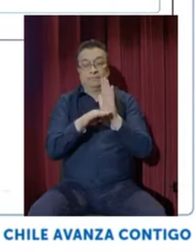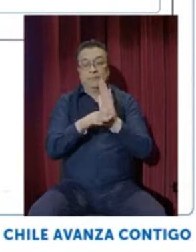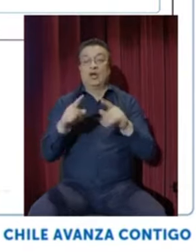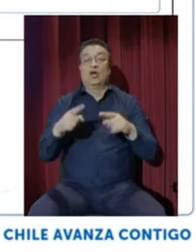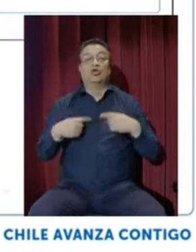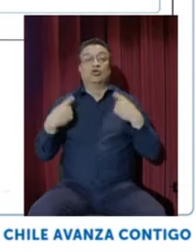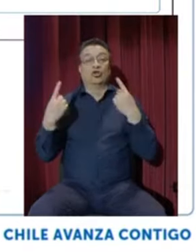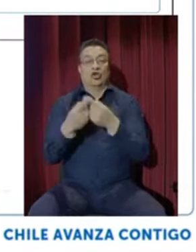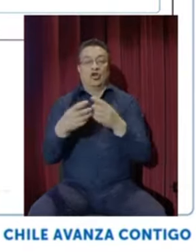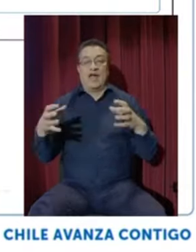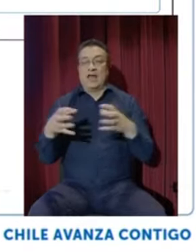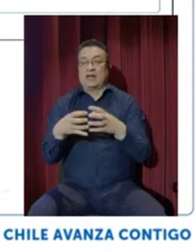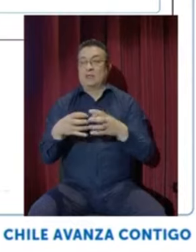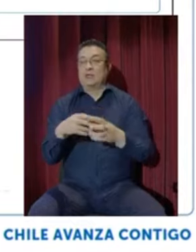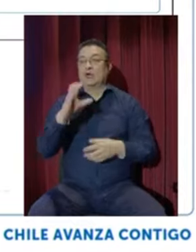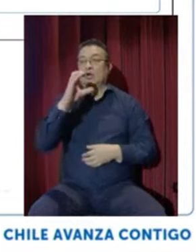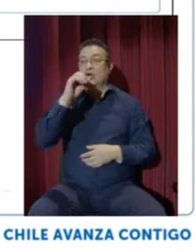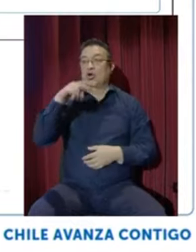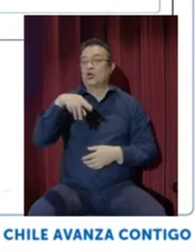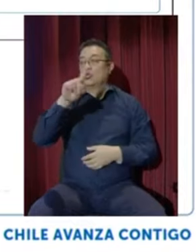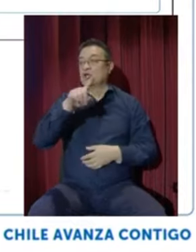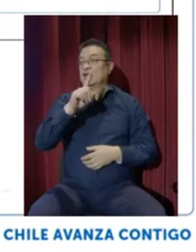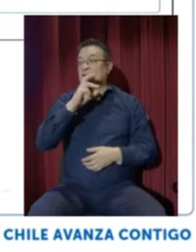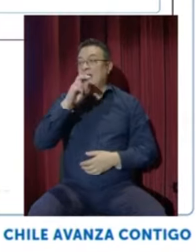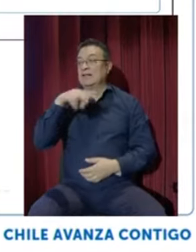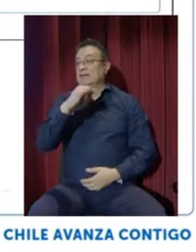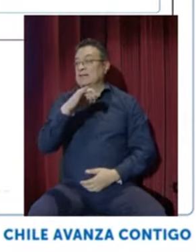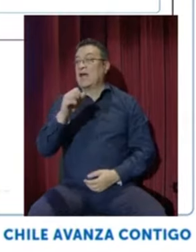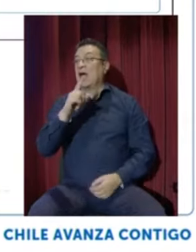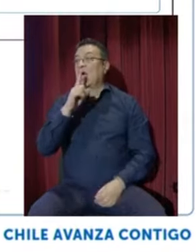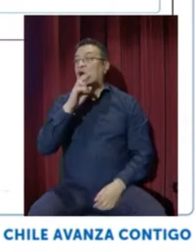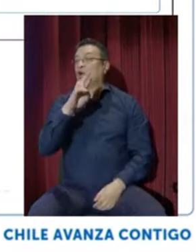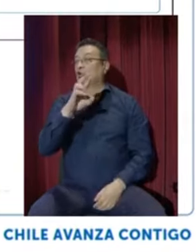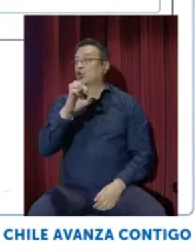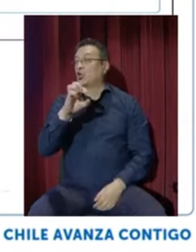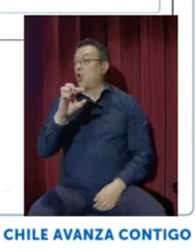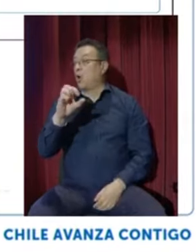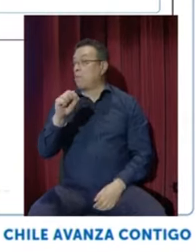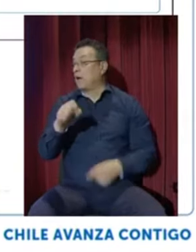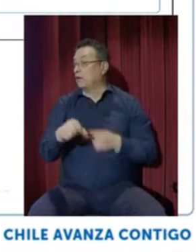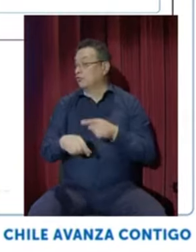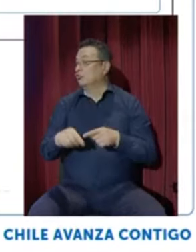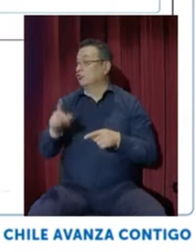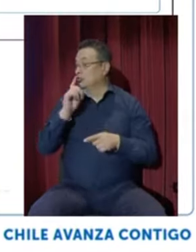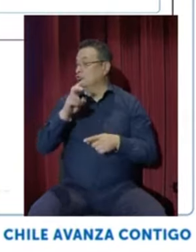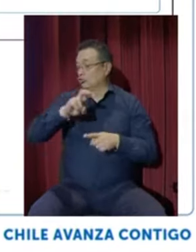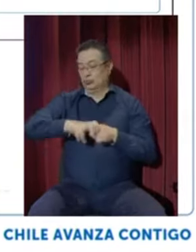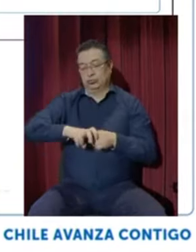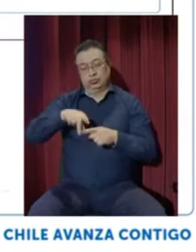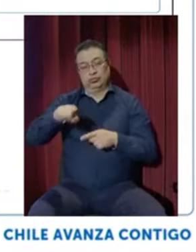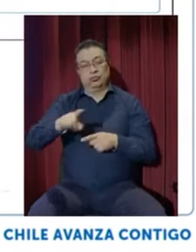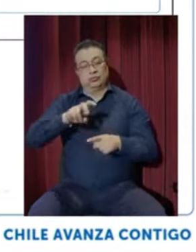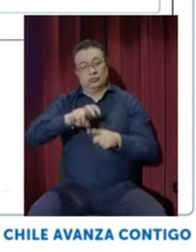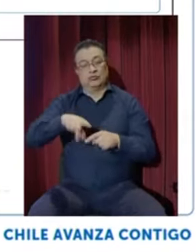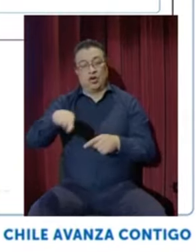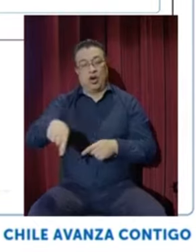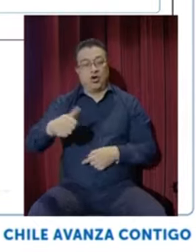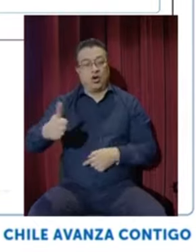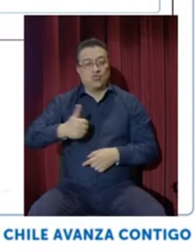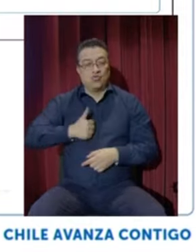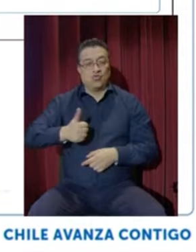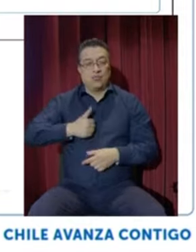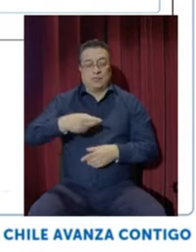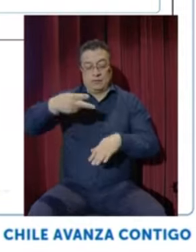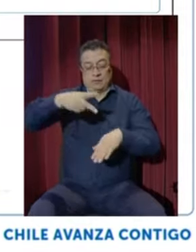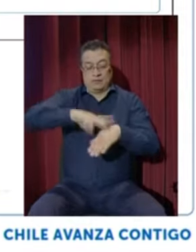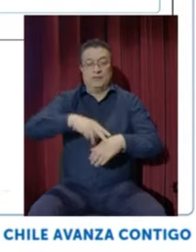todos los equipos Doña constanza tropa Dónde está doña constanza Aquí está constanza tropa hoy en día cumpliendo un doble